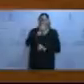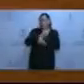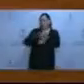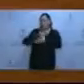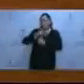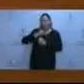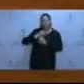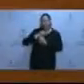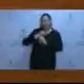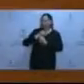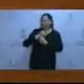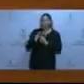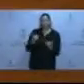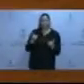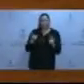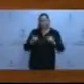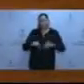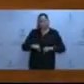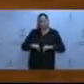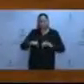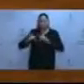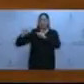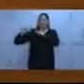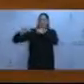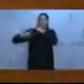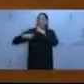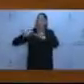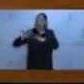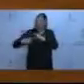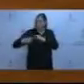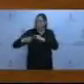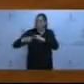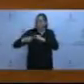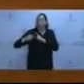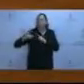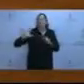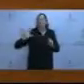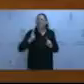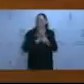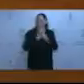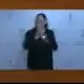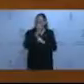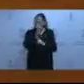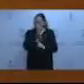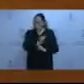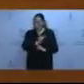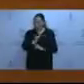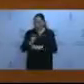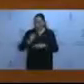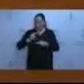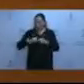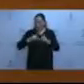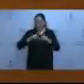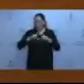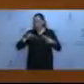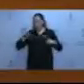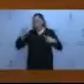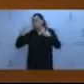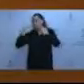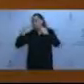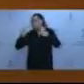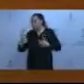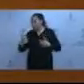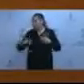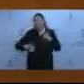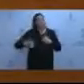salida, las consecuencias o el impacto sobre los presupuestos del Principado es evidente que pueden ser evidentes y graves.